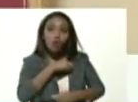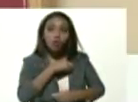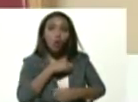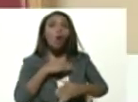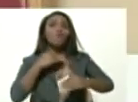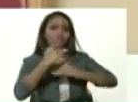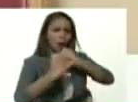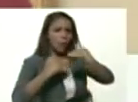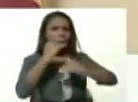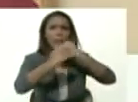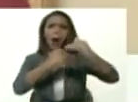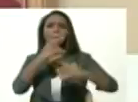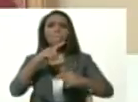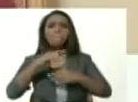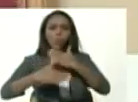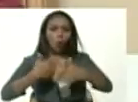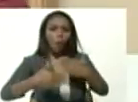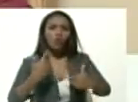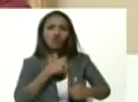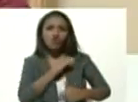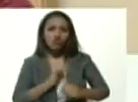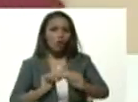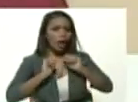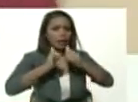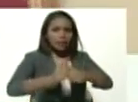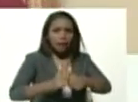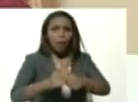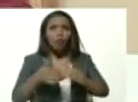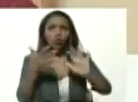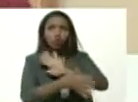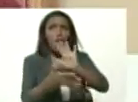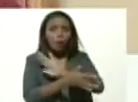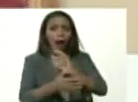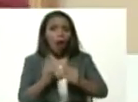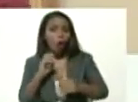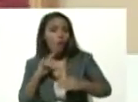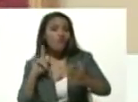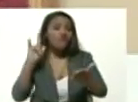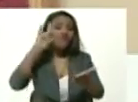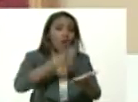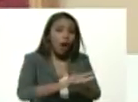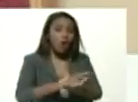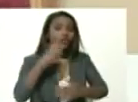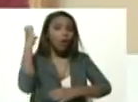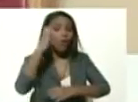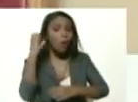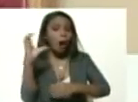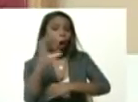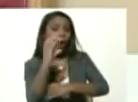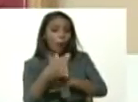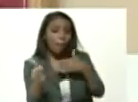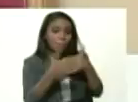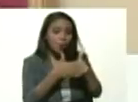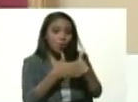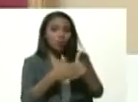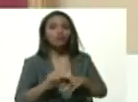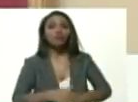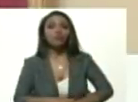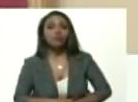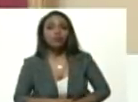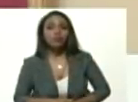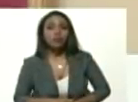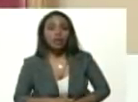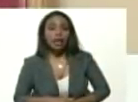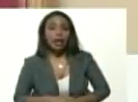rápidamente las medidas iniciales de cerrar los vuelos de Europa, de Colombia, las medidas iniciales